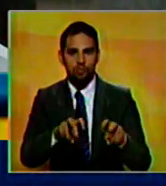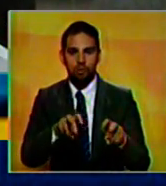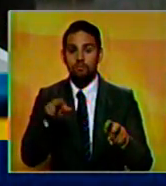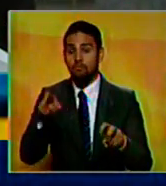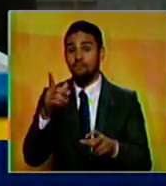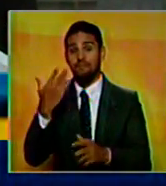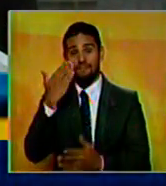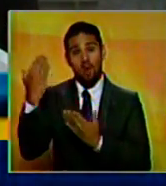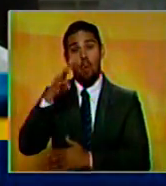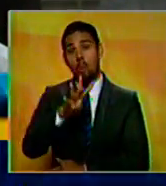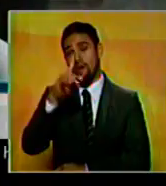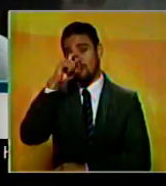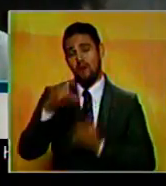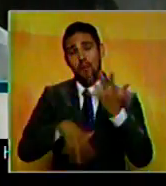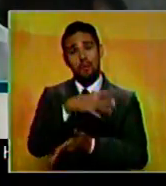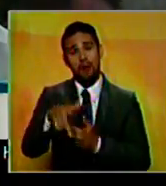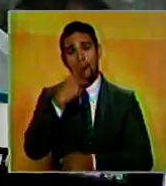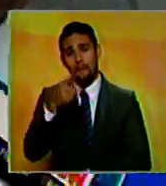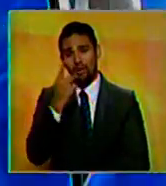en sus 4 años de gestión.